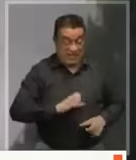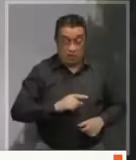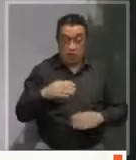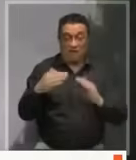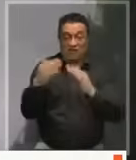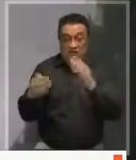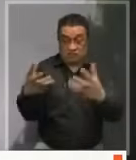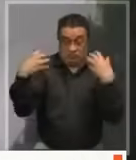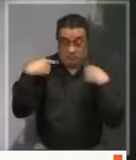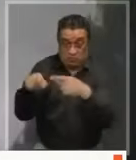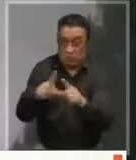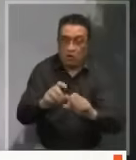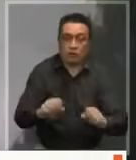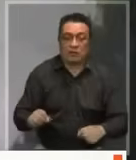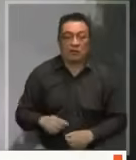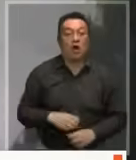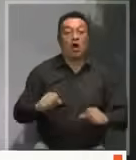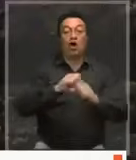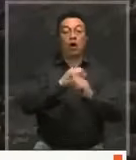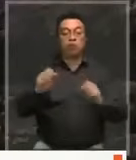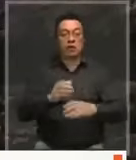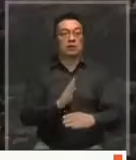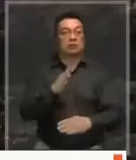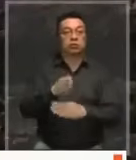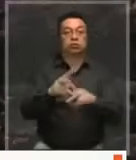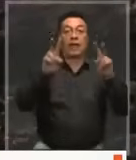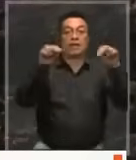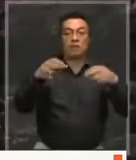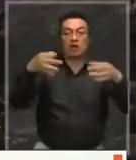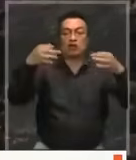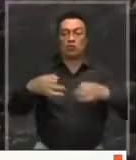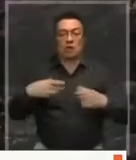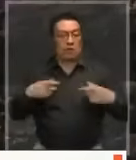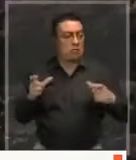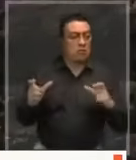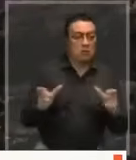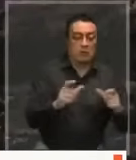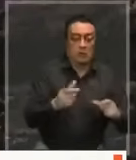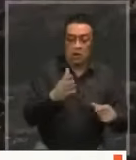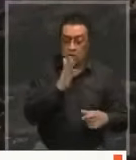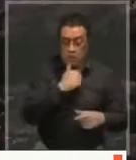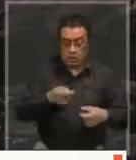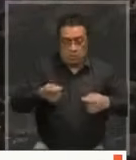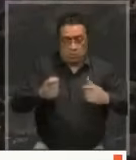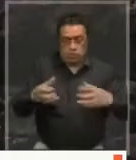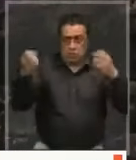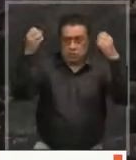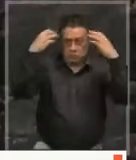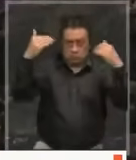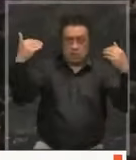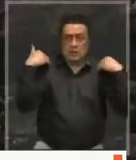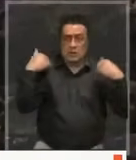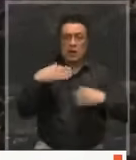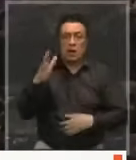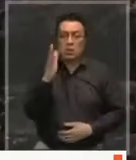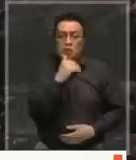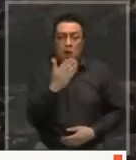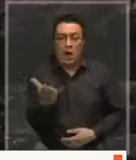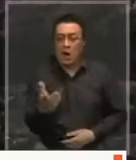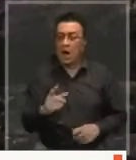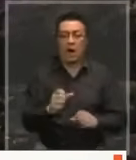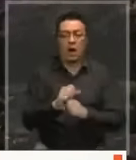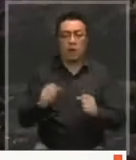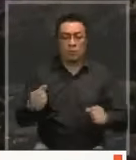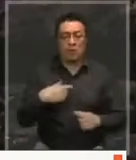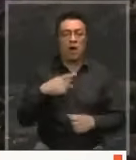vecinos. No pueden simplemente ir a cumplir funciones de seguridad si no tienen las capacitaciones, si no tienen la